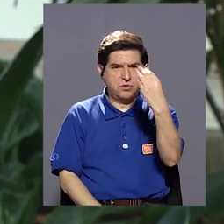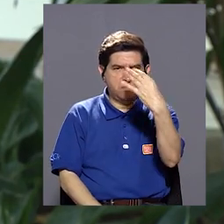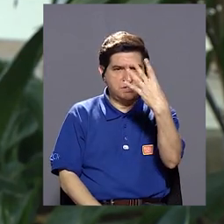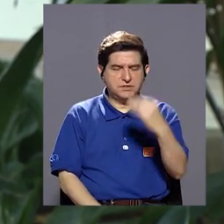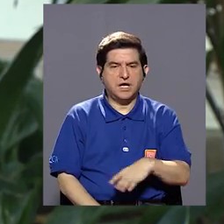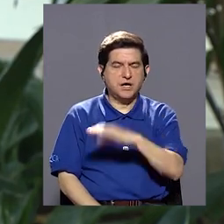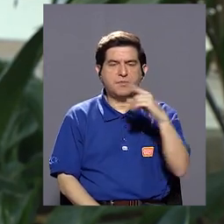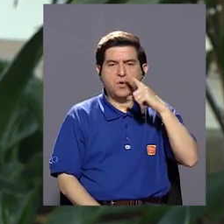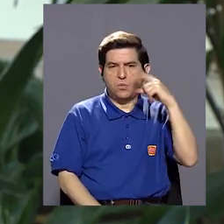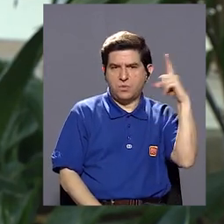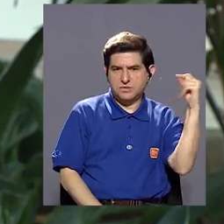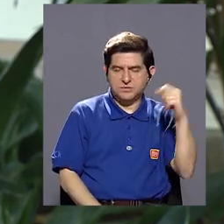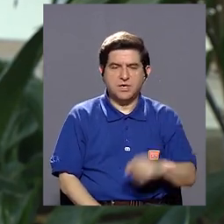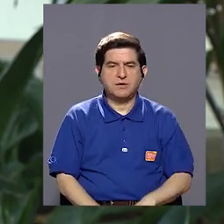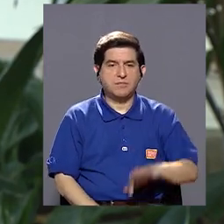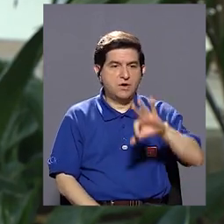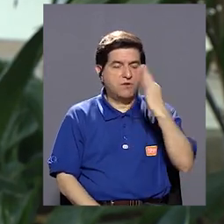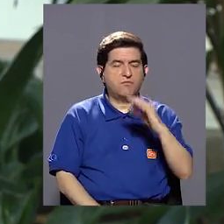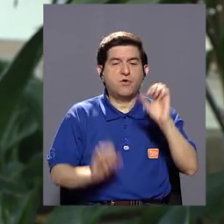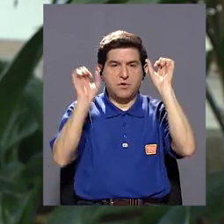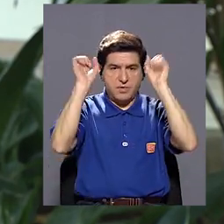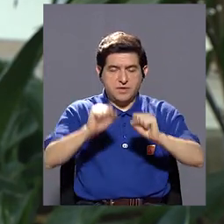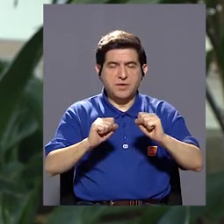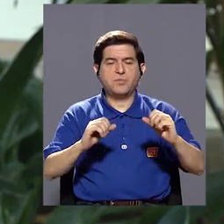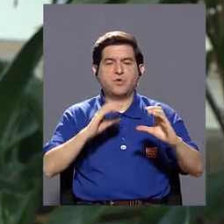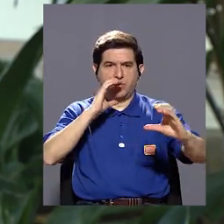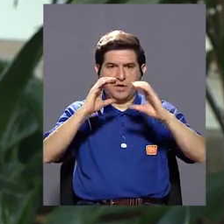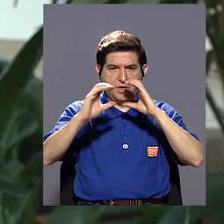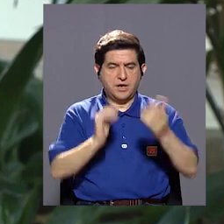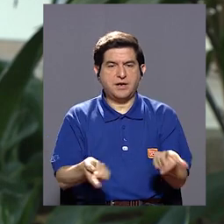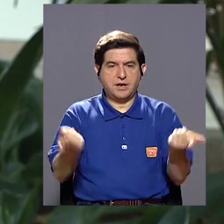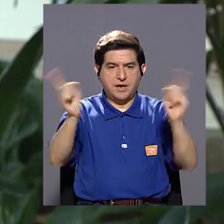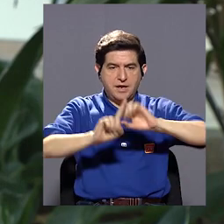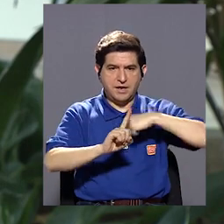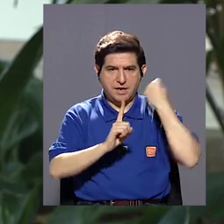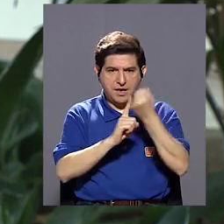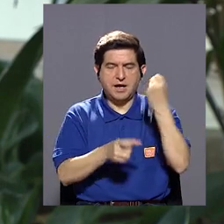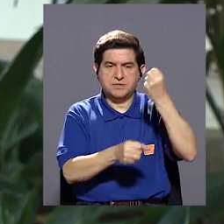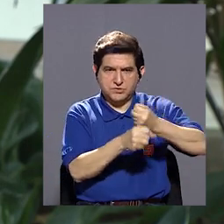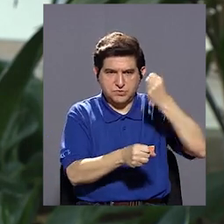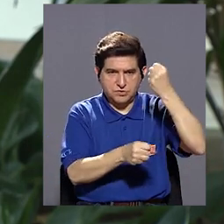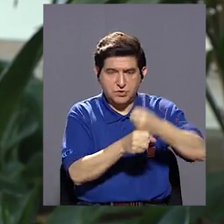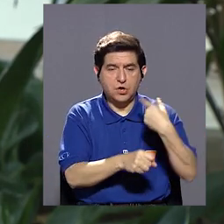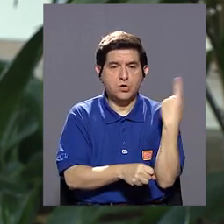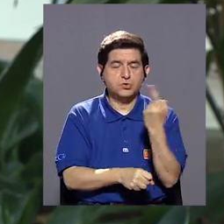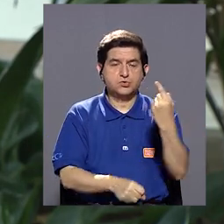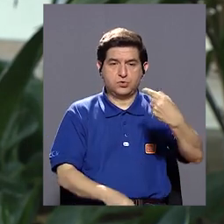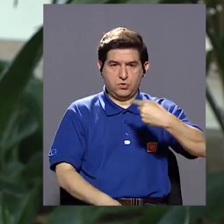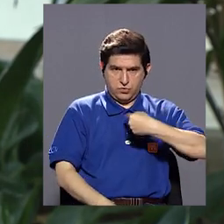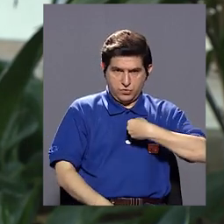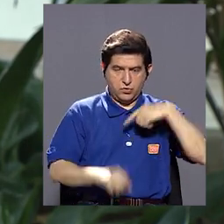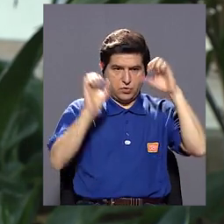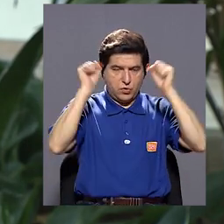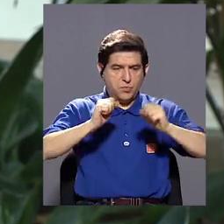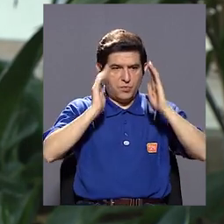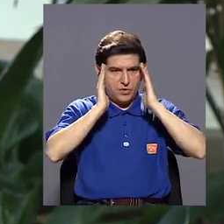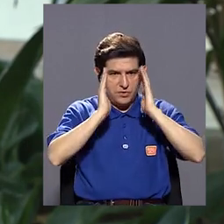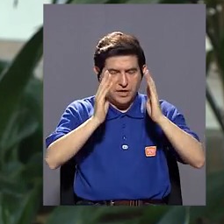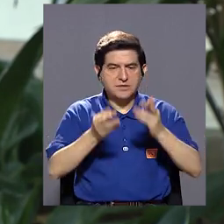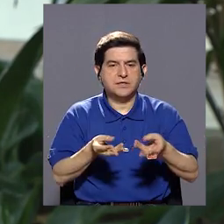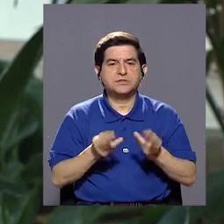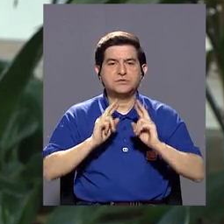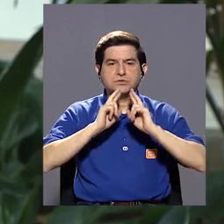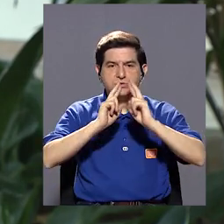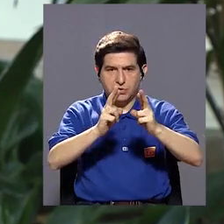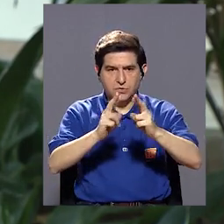WhatsApp, algún medio que me permita ser localizable en caso de que ocurra alguna situación de trabajo que solo esta persona es la que puede resolver